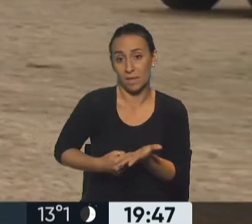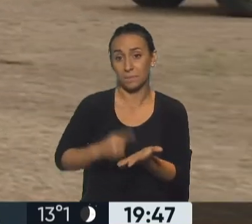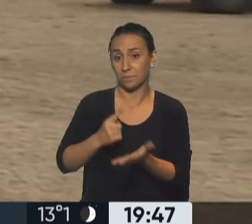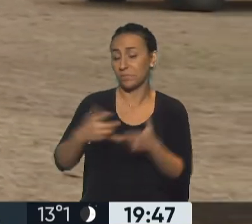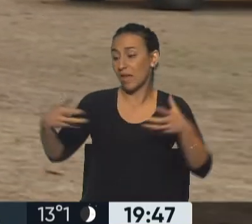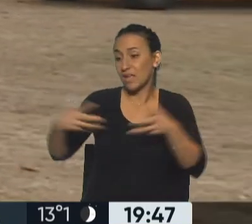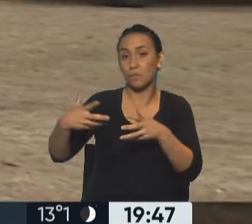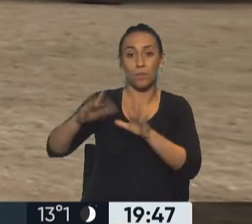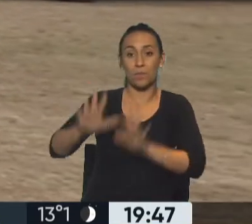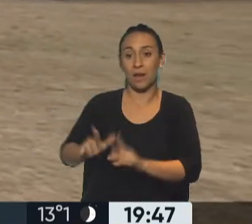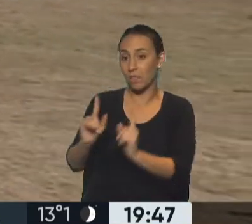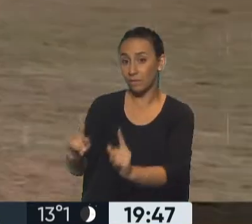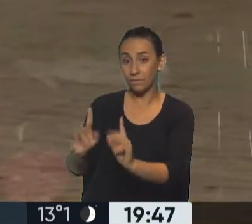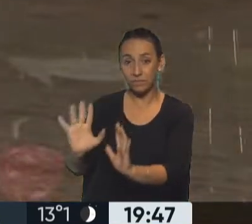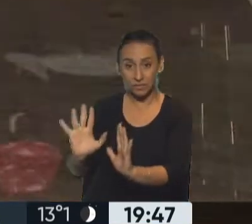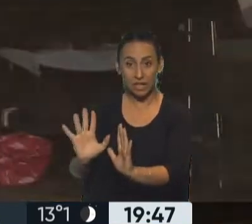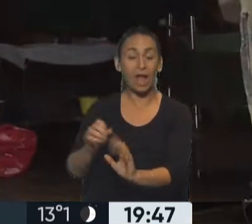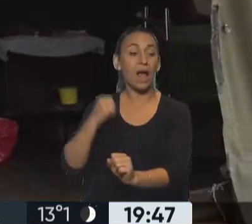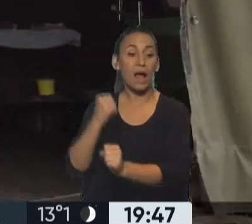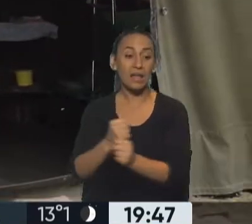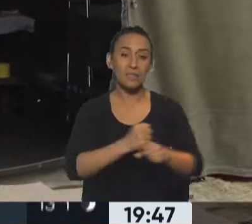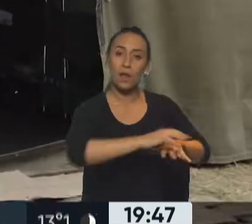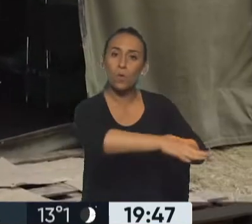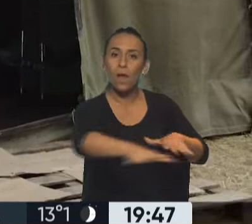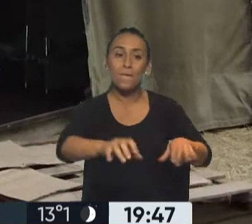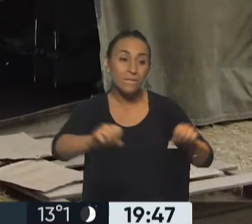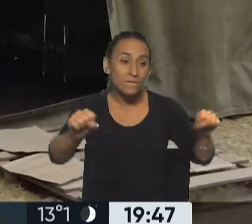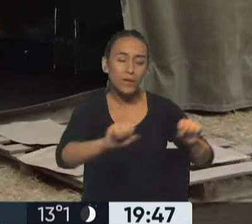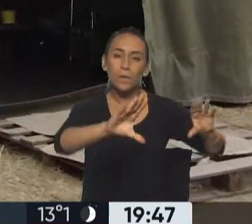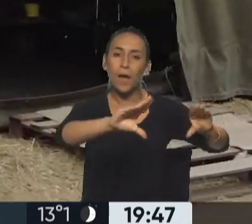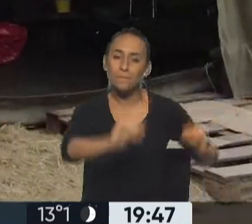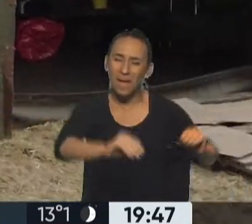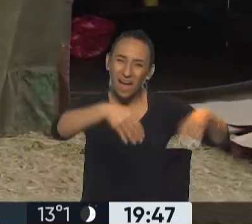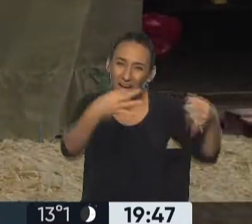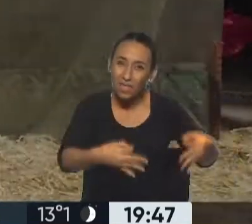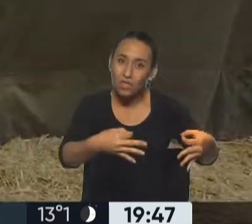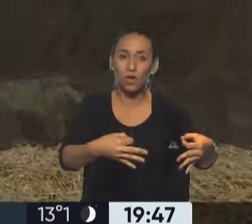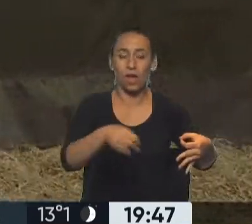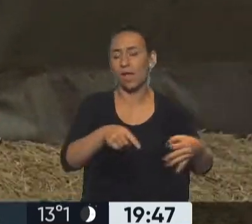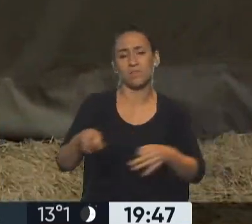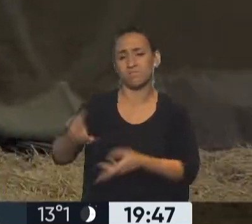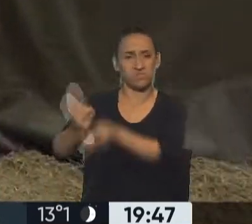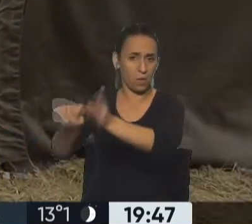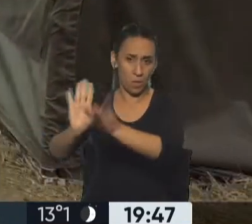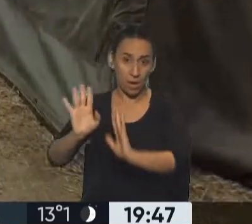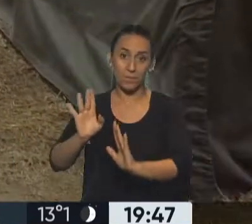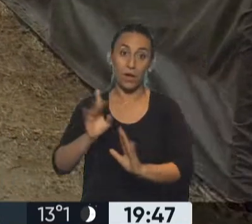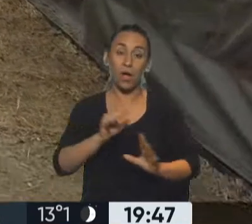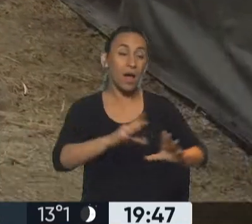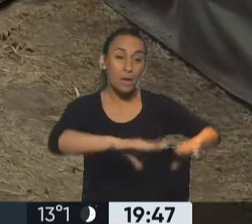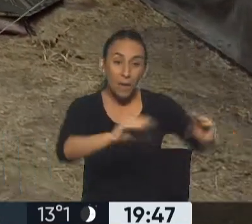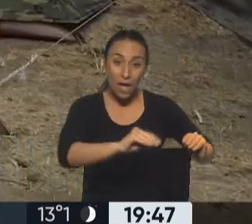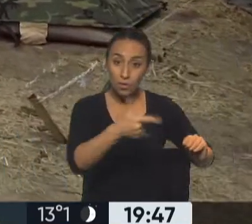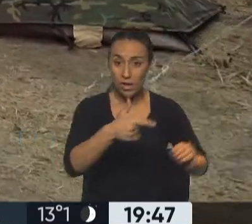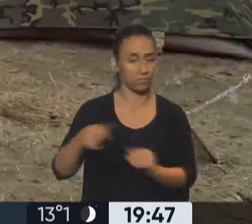comando armado hasta tanto y en cuanto se enfríe realmente la zona. Cuando nosotros hablábamos de cómo habíamos mejorado en la respuesta, en el tiempo para poder